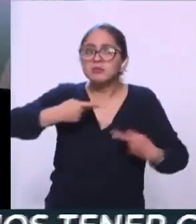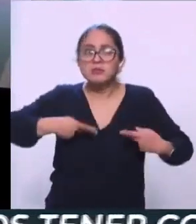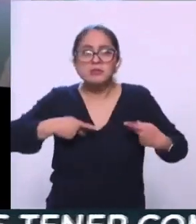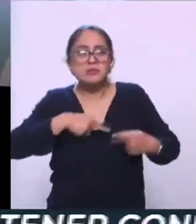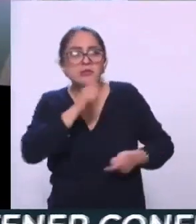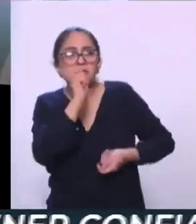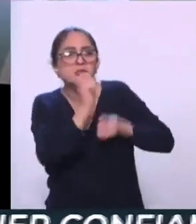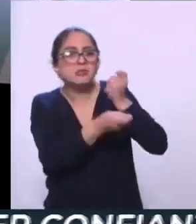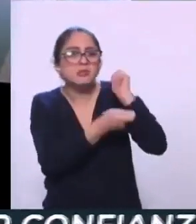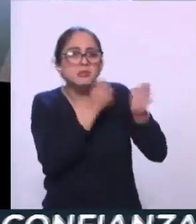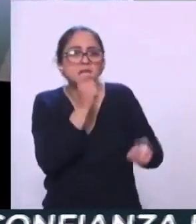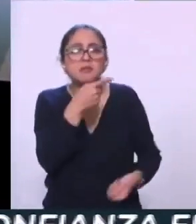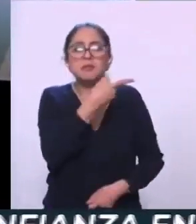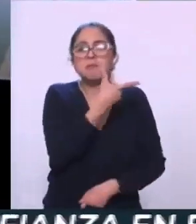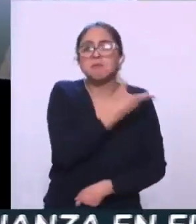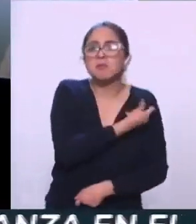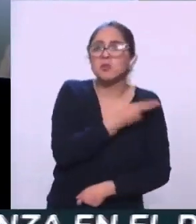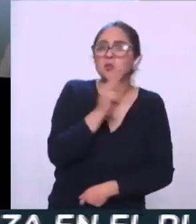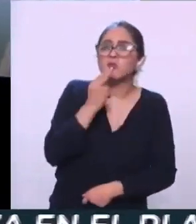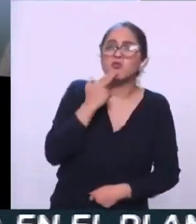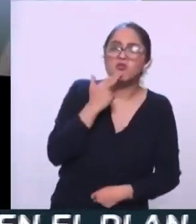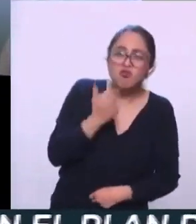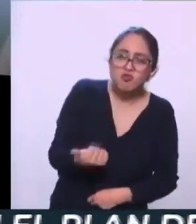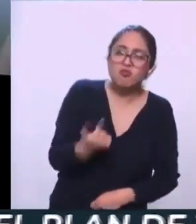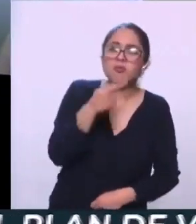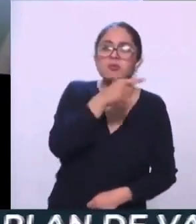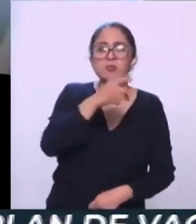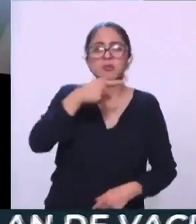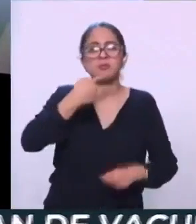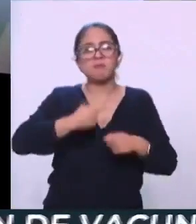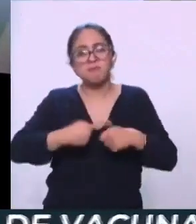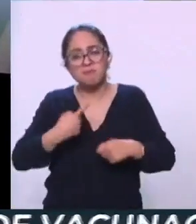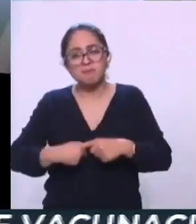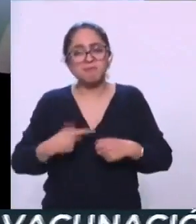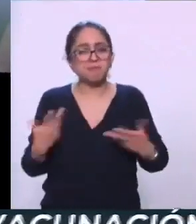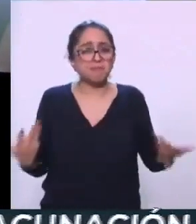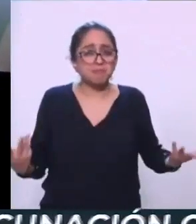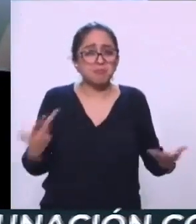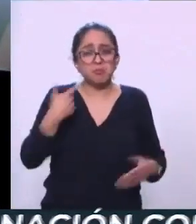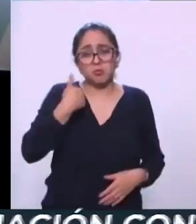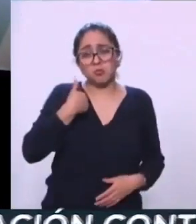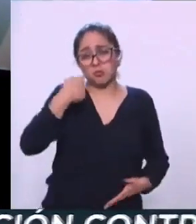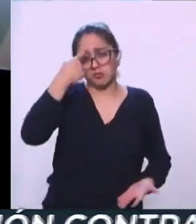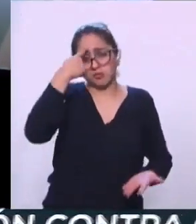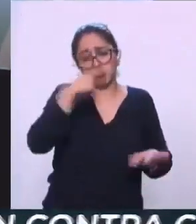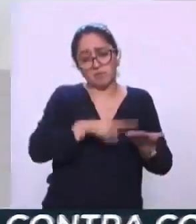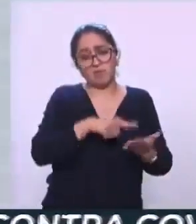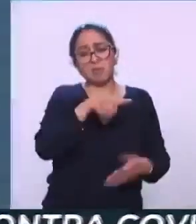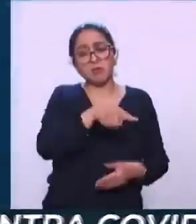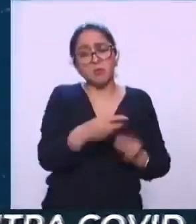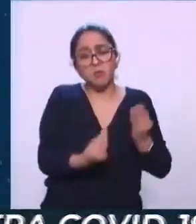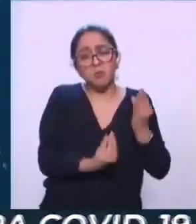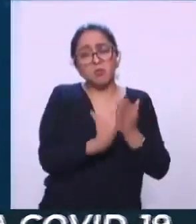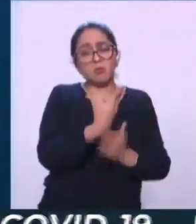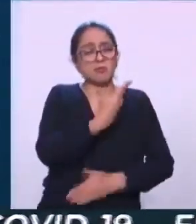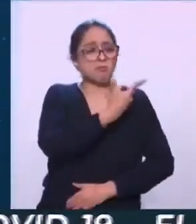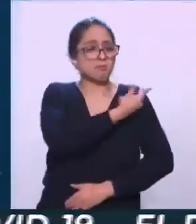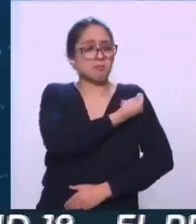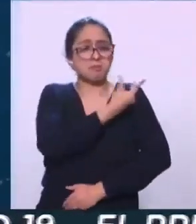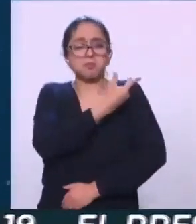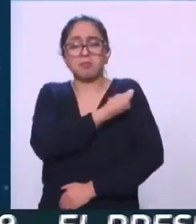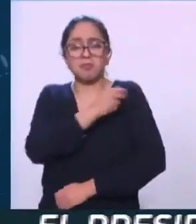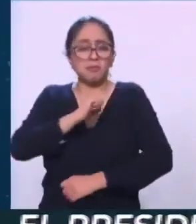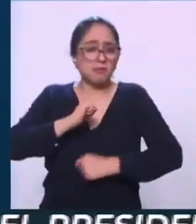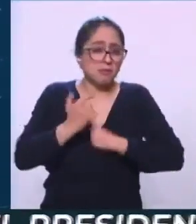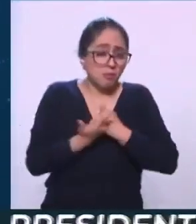a eso, y que la vacuna no servía, te iba a enfermar, etcétera. Eso pasa, pues me parece que en todas las pruebas de una nueva vacuna, siempre, ¿no? Para eso